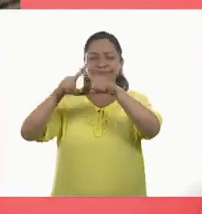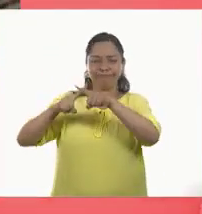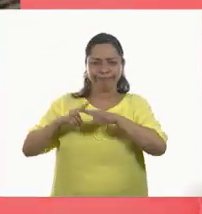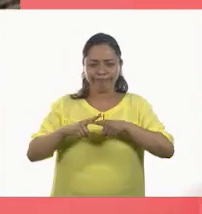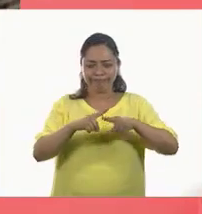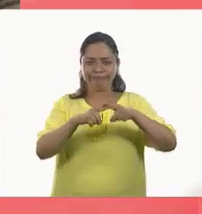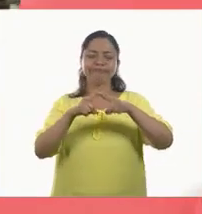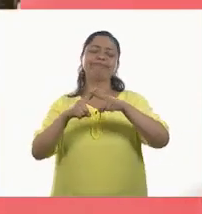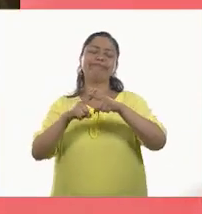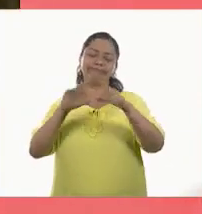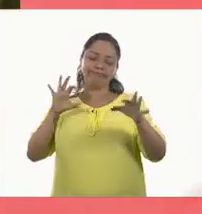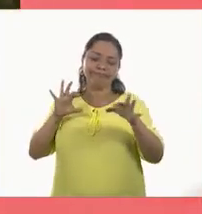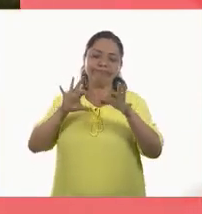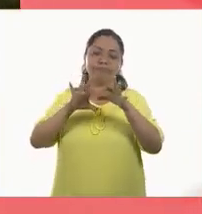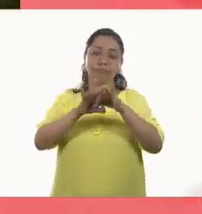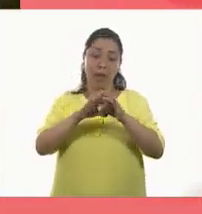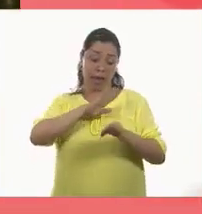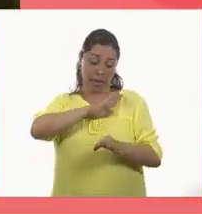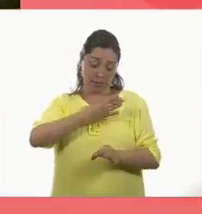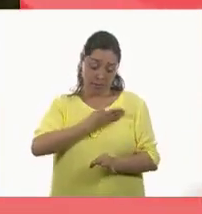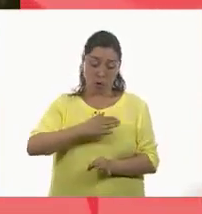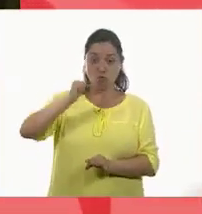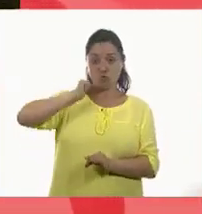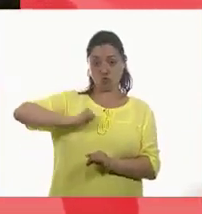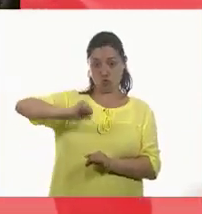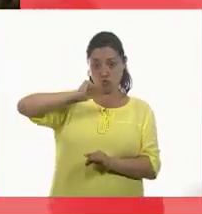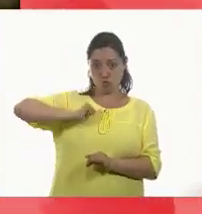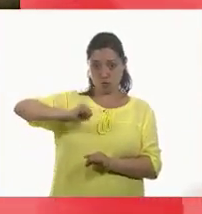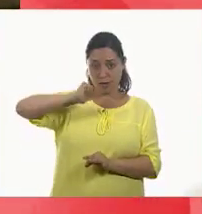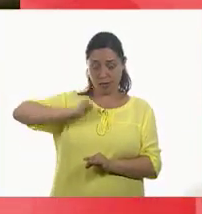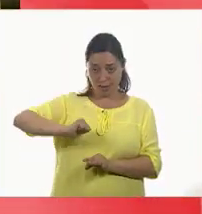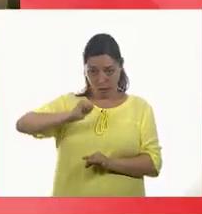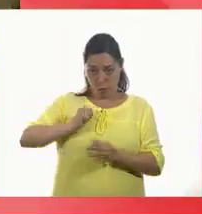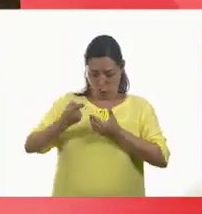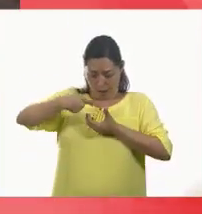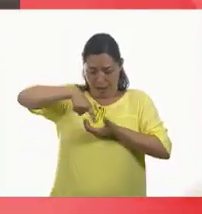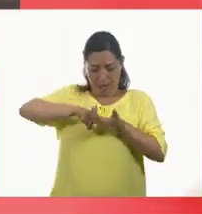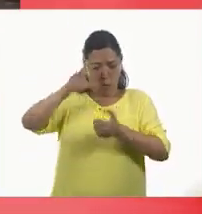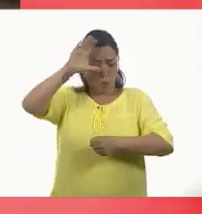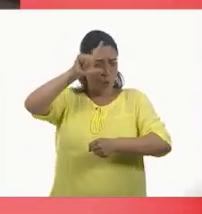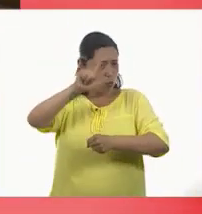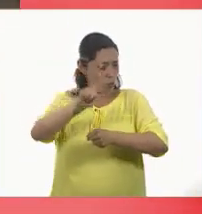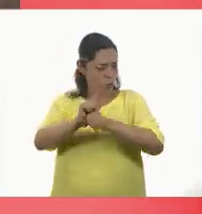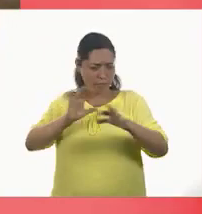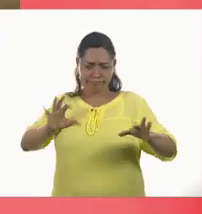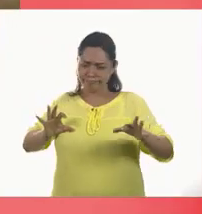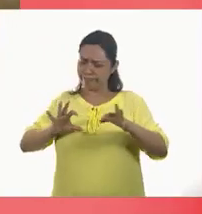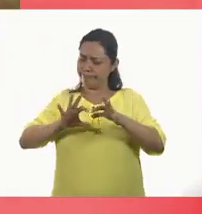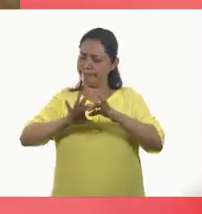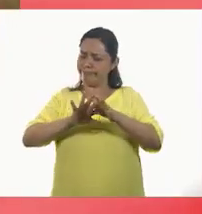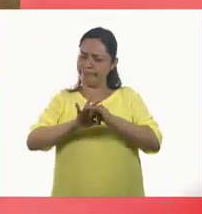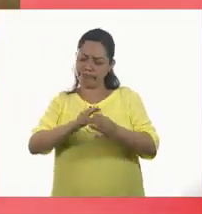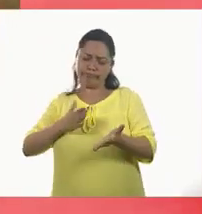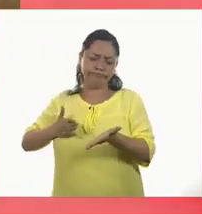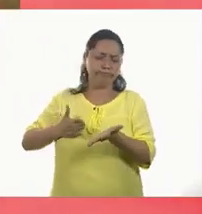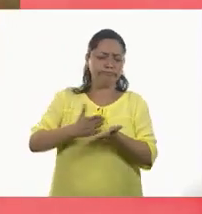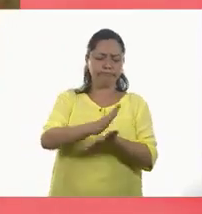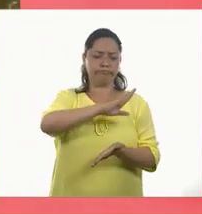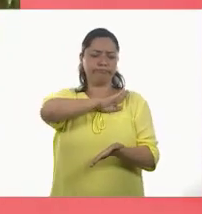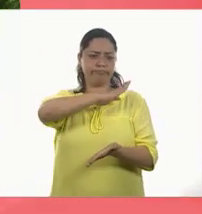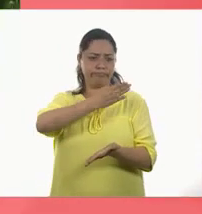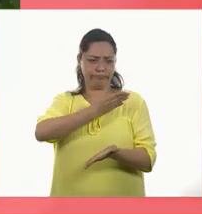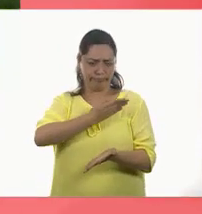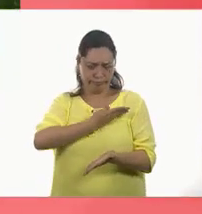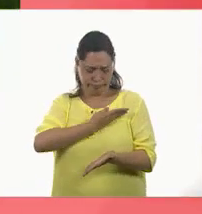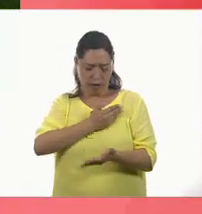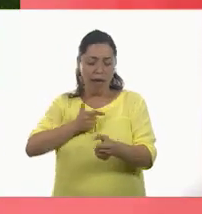azteca, así como del español antiguo, con su carga cultural que llegó con la conquista y encontró tierra